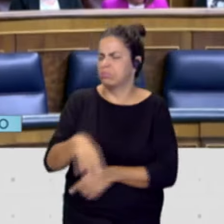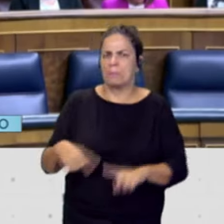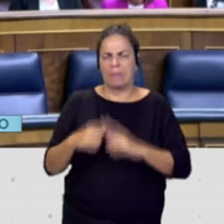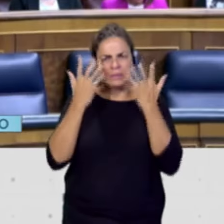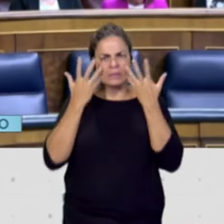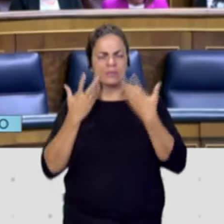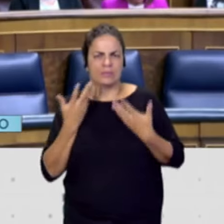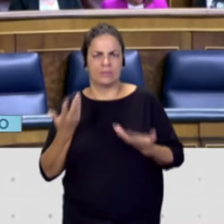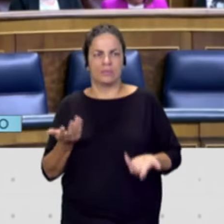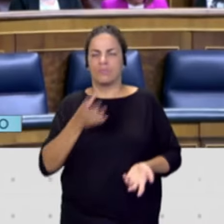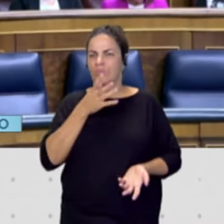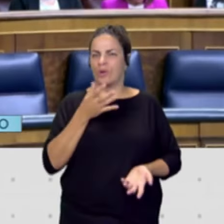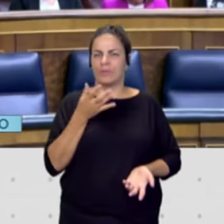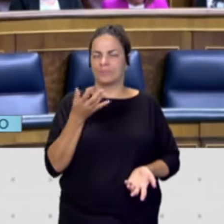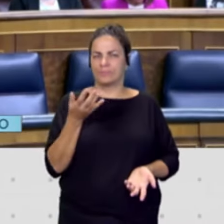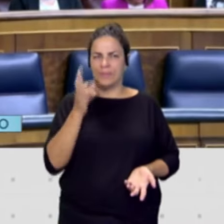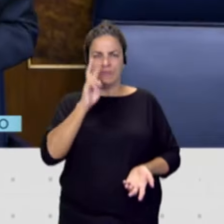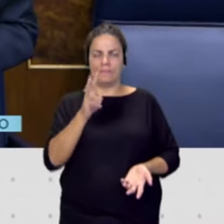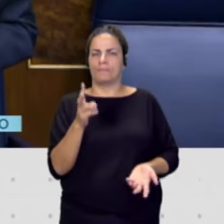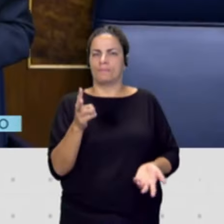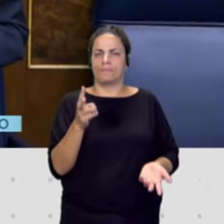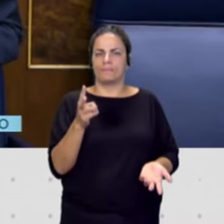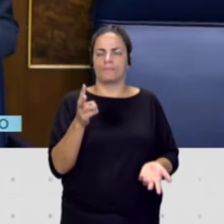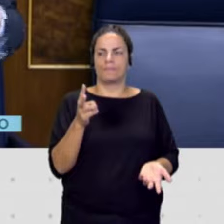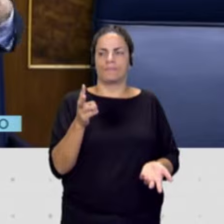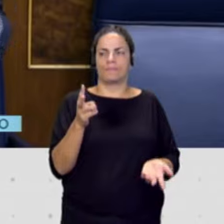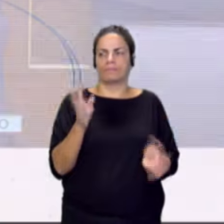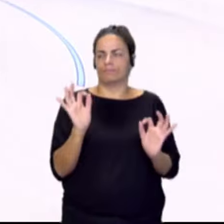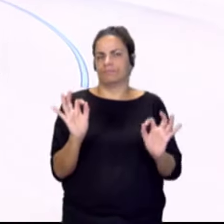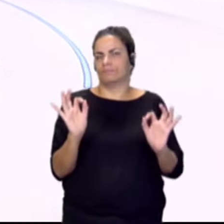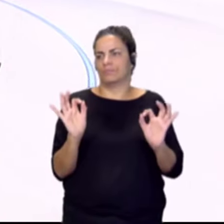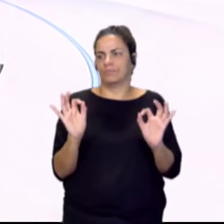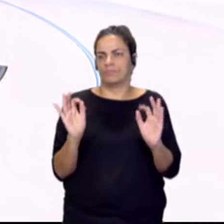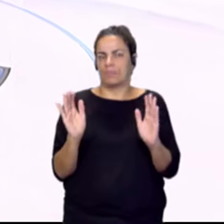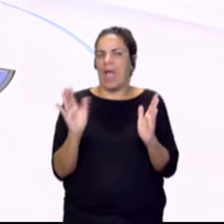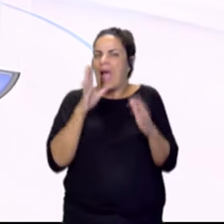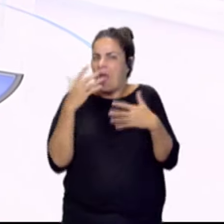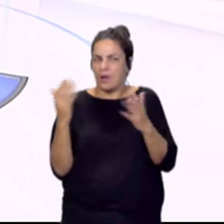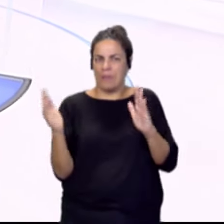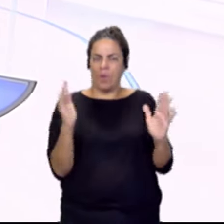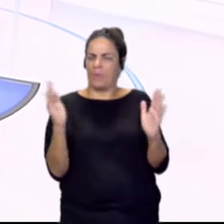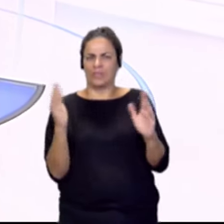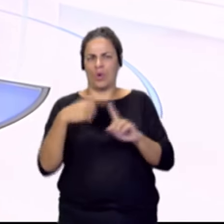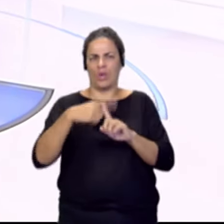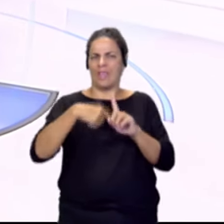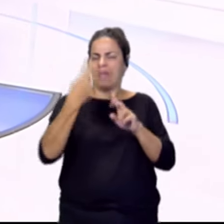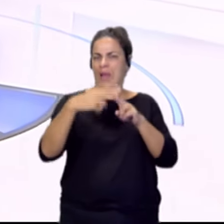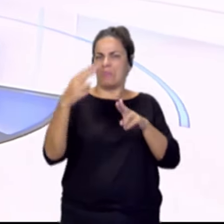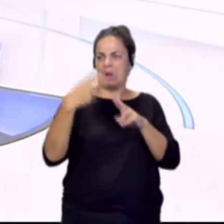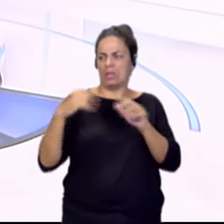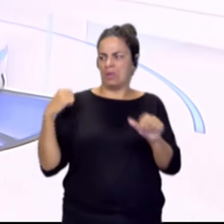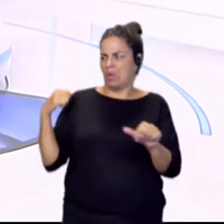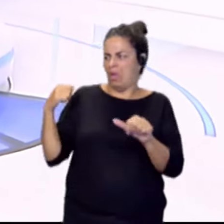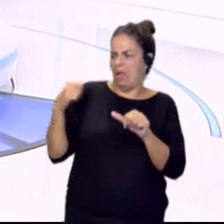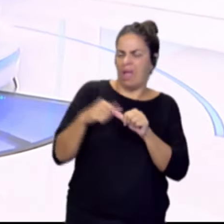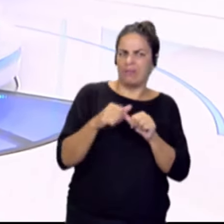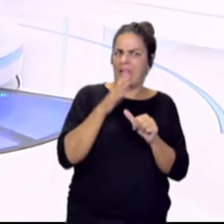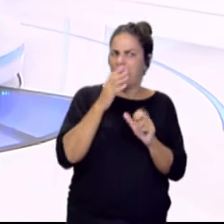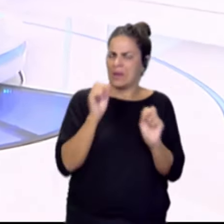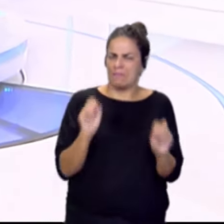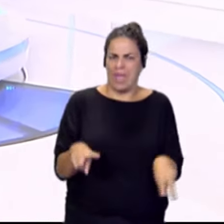que estamos asistiendo quizás a uno de los momentos de más bajo nivel político de los últimos años, no